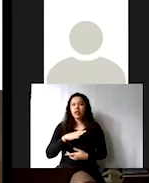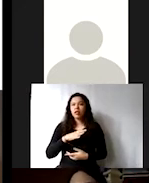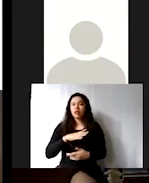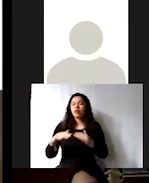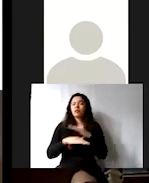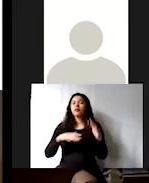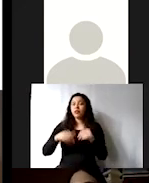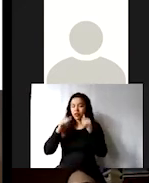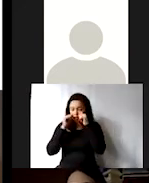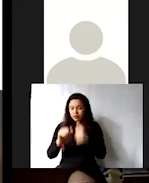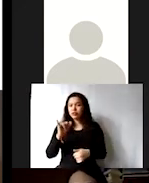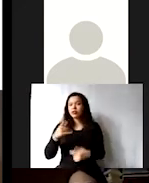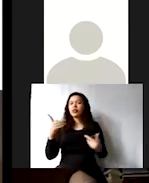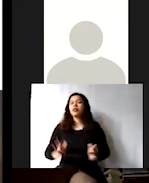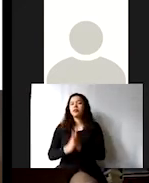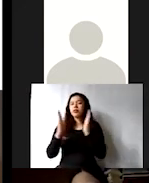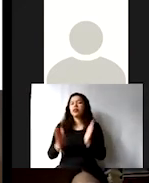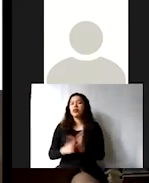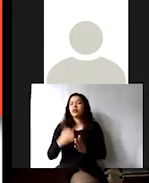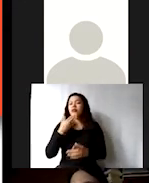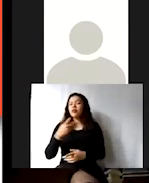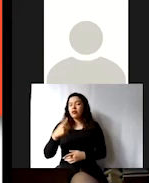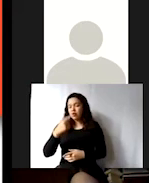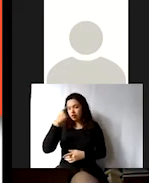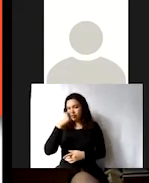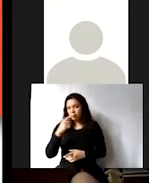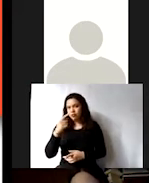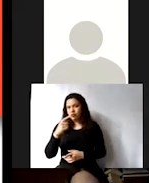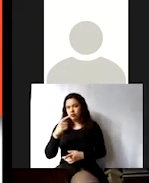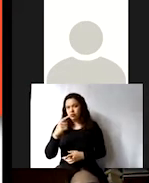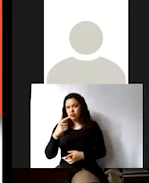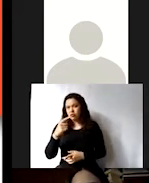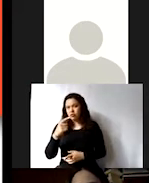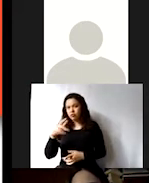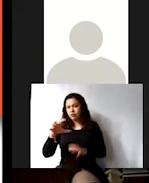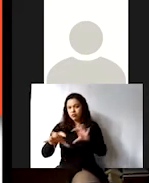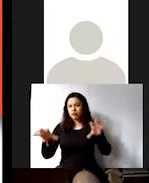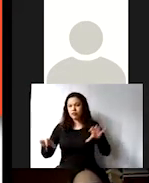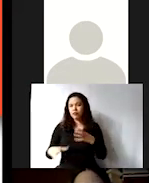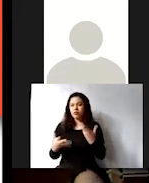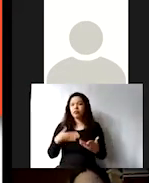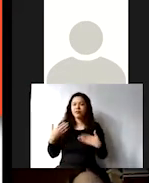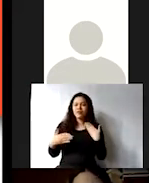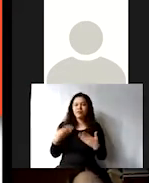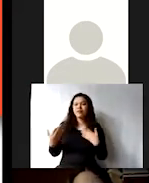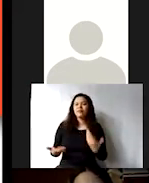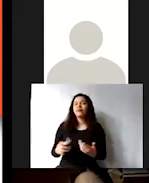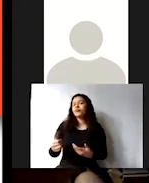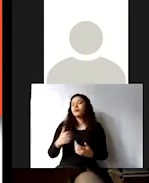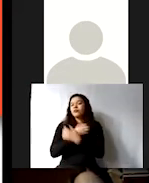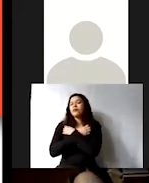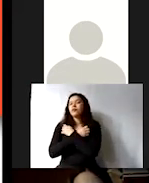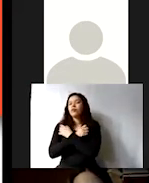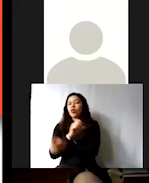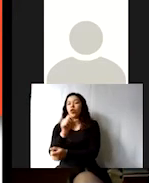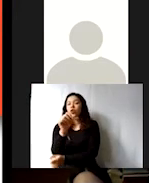y que se participe activamente con ellos en distintas instancias, ¿no? Entonces, bueno, no sé si alguien más, antes de pasar al